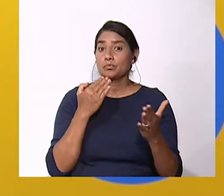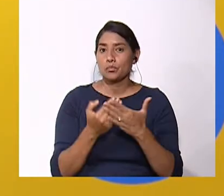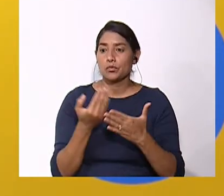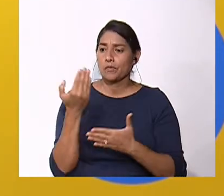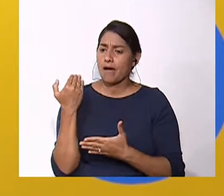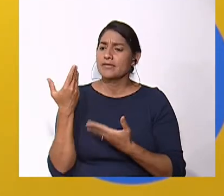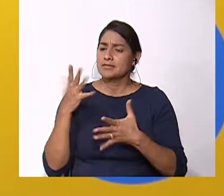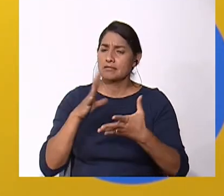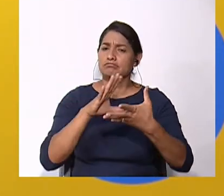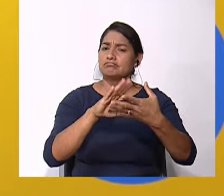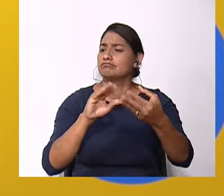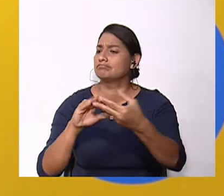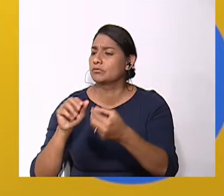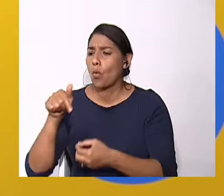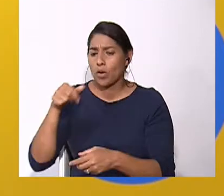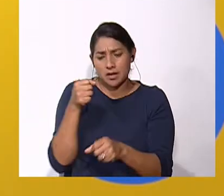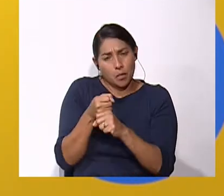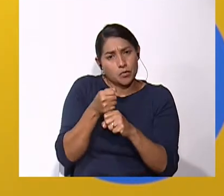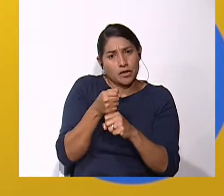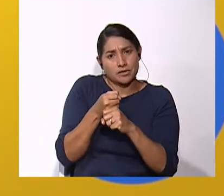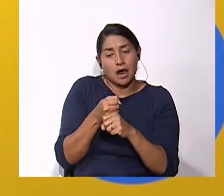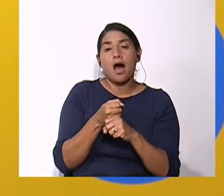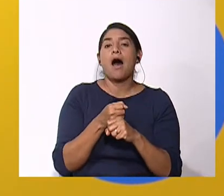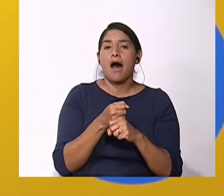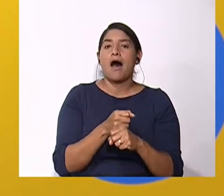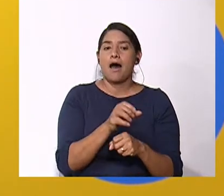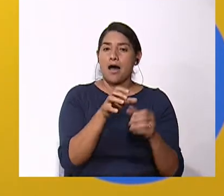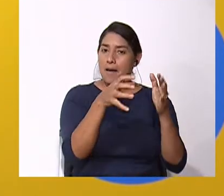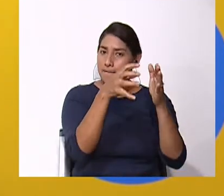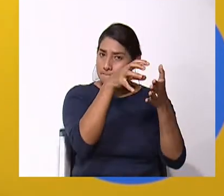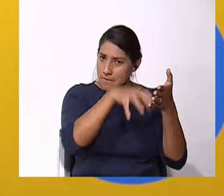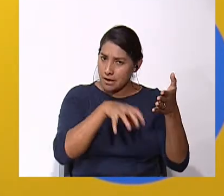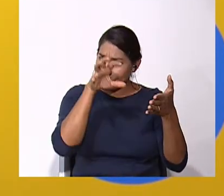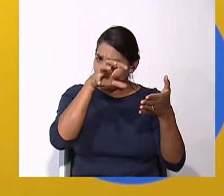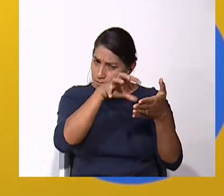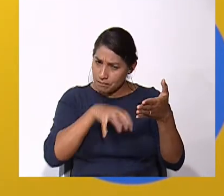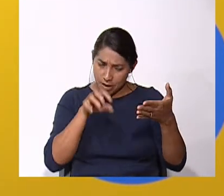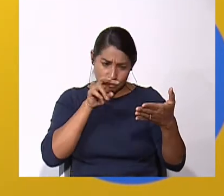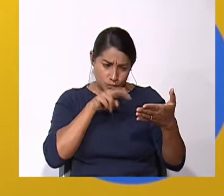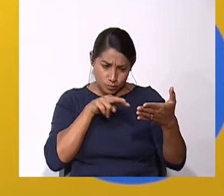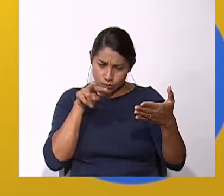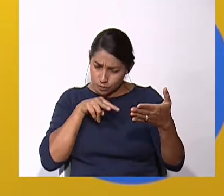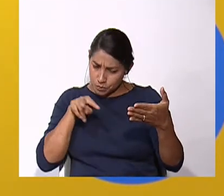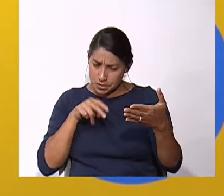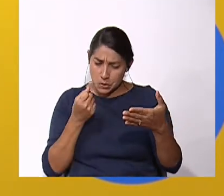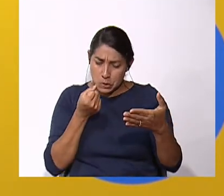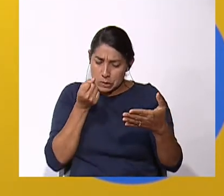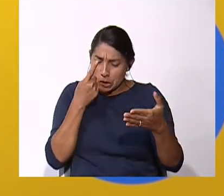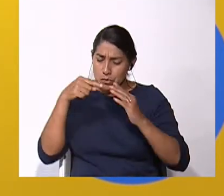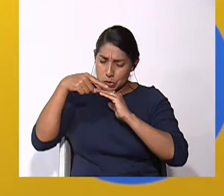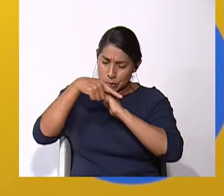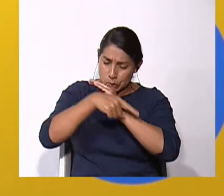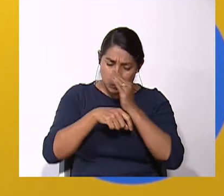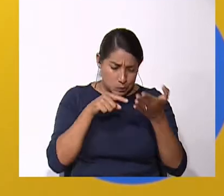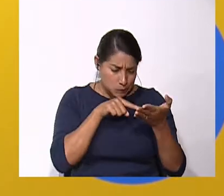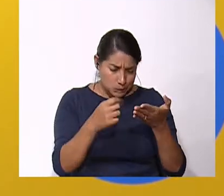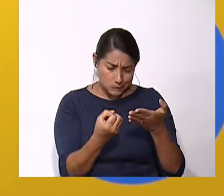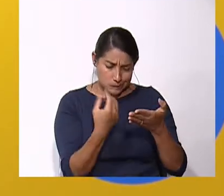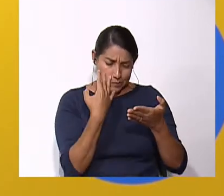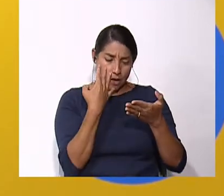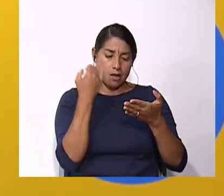les adelanté, hoy vamos a trabajar con la lectura de textos, ¿sí? Para comprender lo que nos